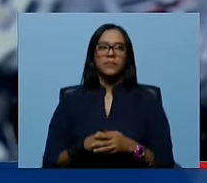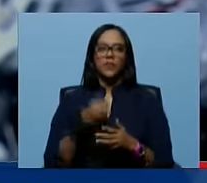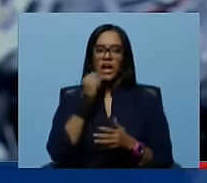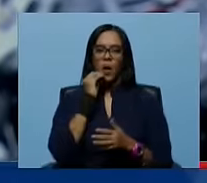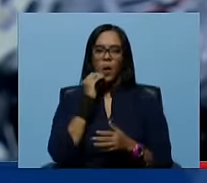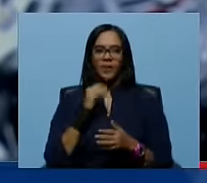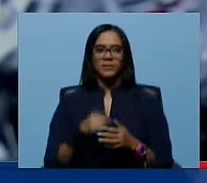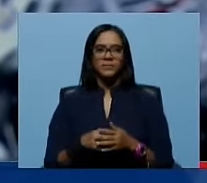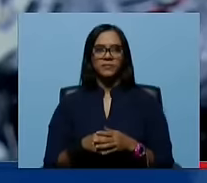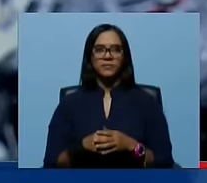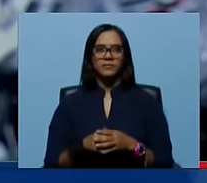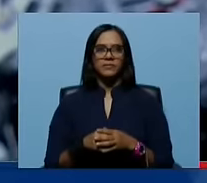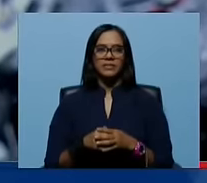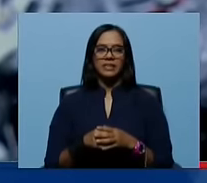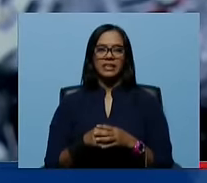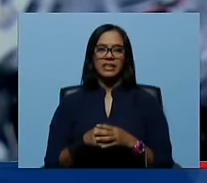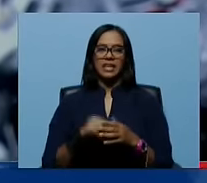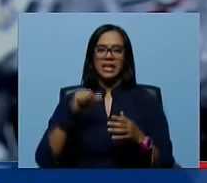Cerro Grande,